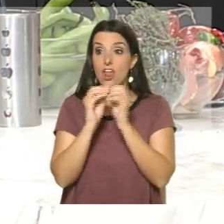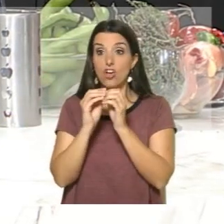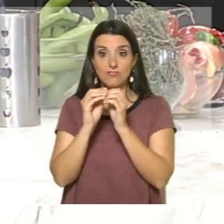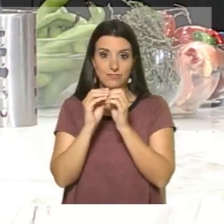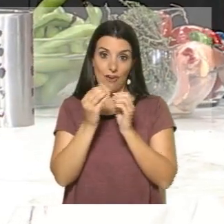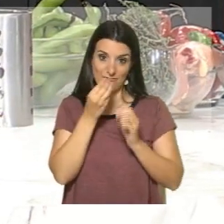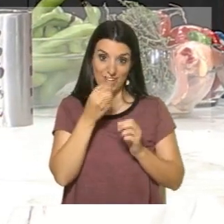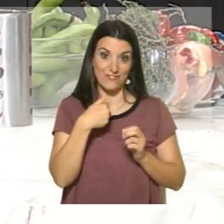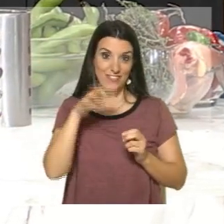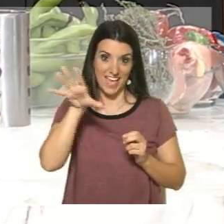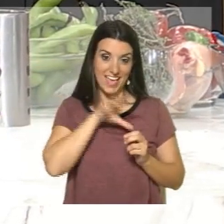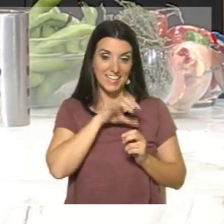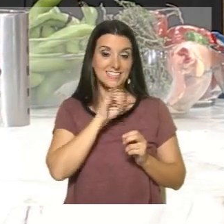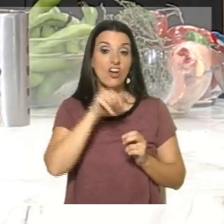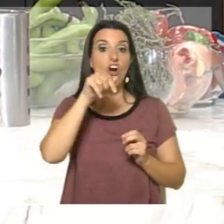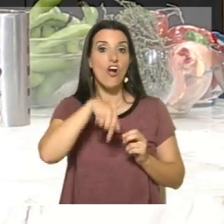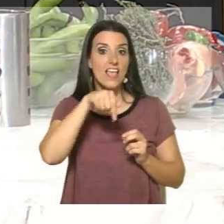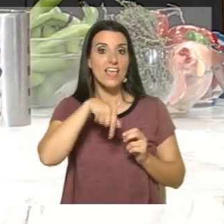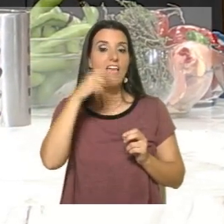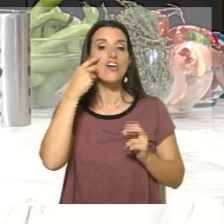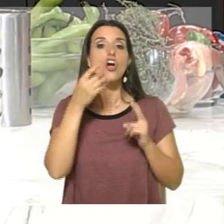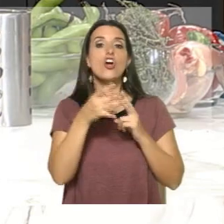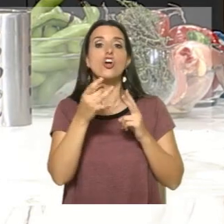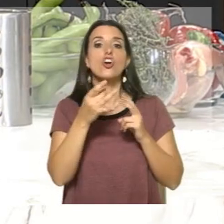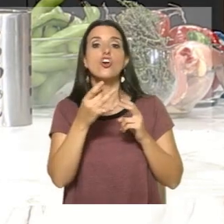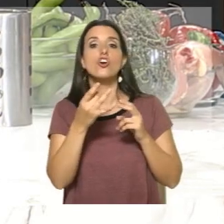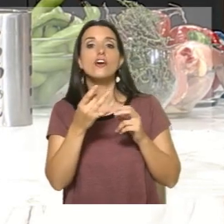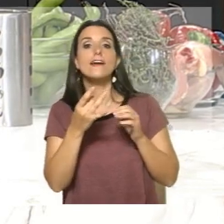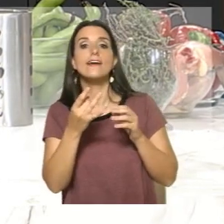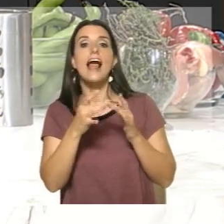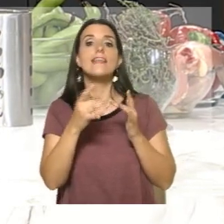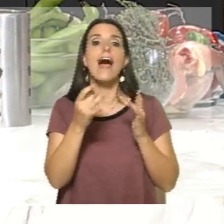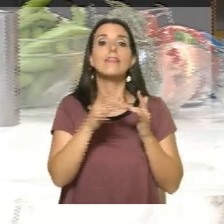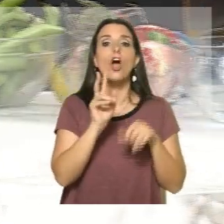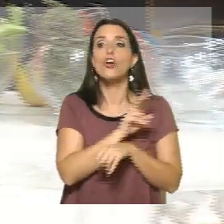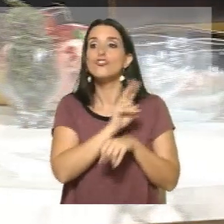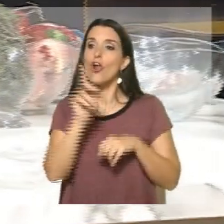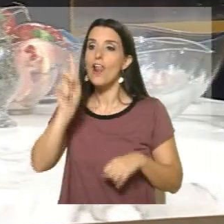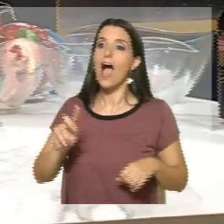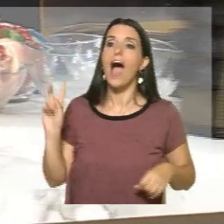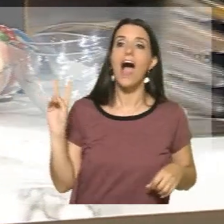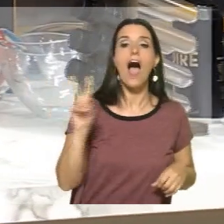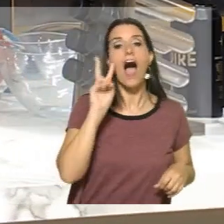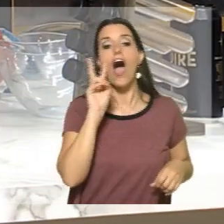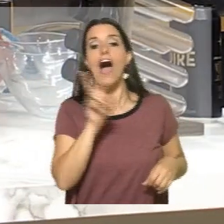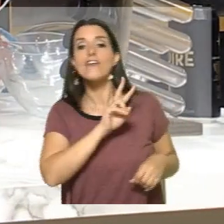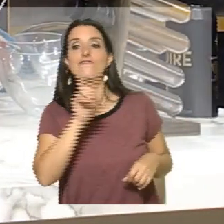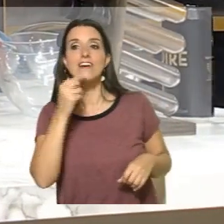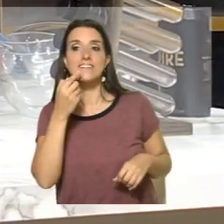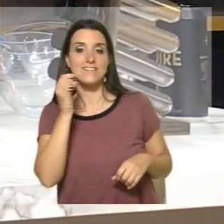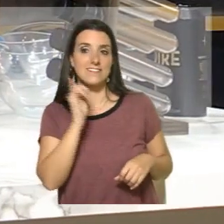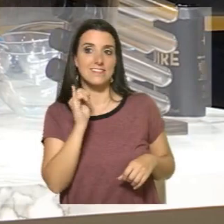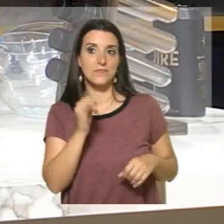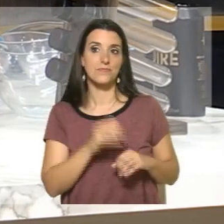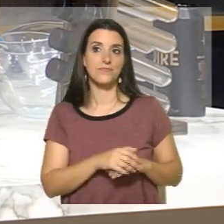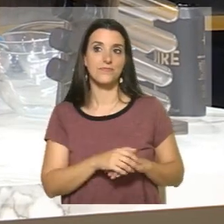tuvieron. Hoy viene que control de calidad. Un poquito de aceite, puede ser aceite de oliva, aceite de girasol. Vamos a aprovechar que tenemos un poquito de tomillo por